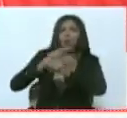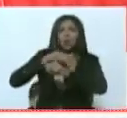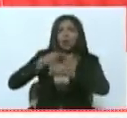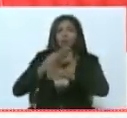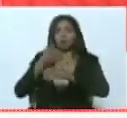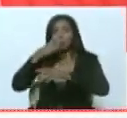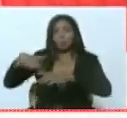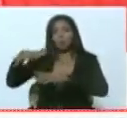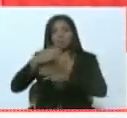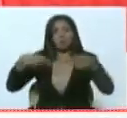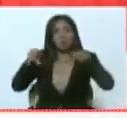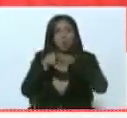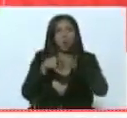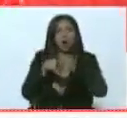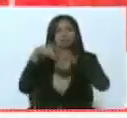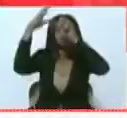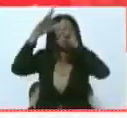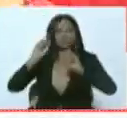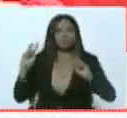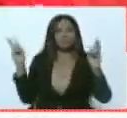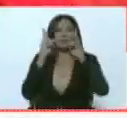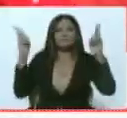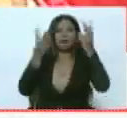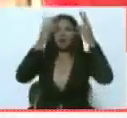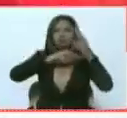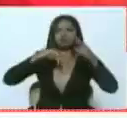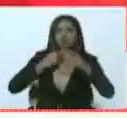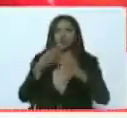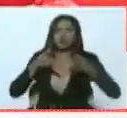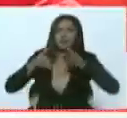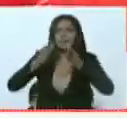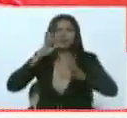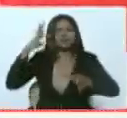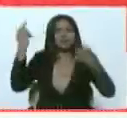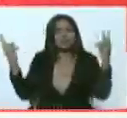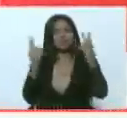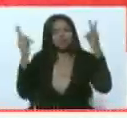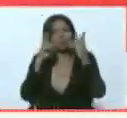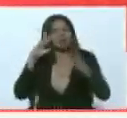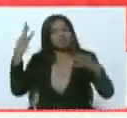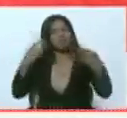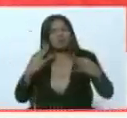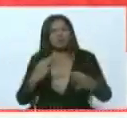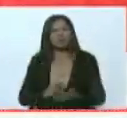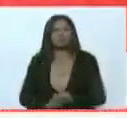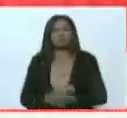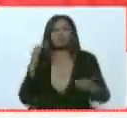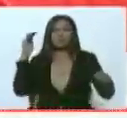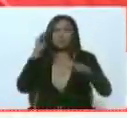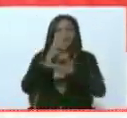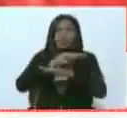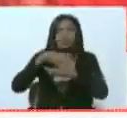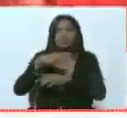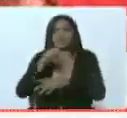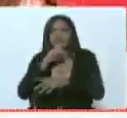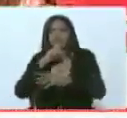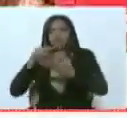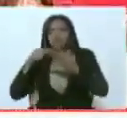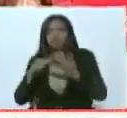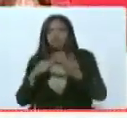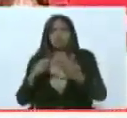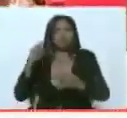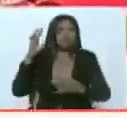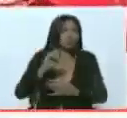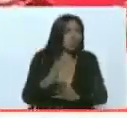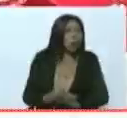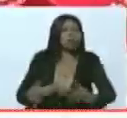pueblo está venciendo. Estamos en el camino de la victoria, más allá de las dificultades, los dolores